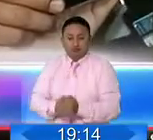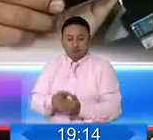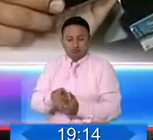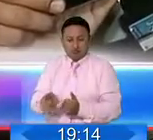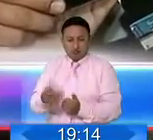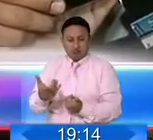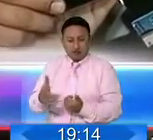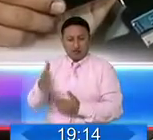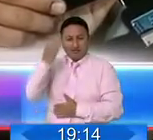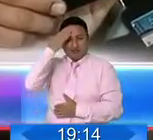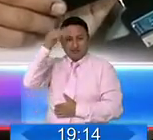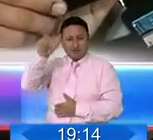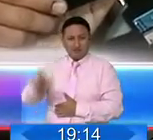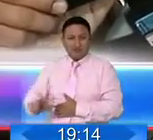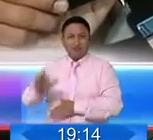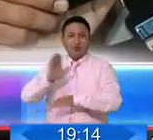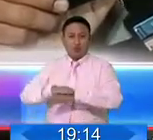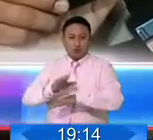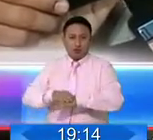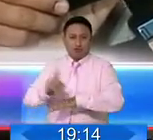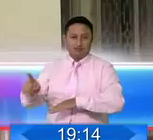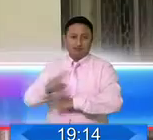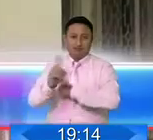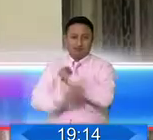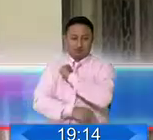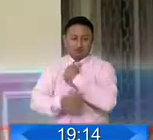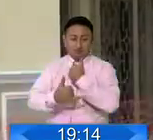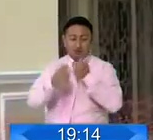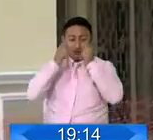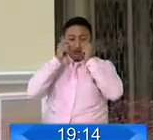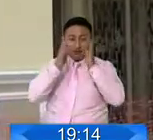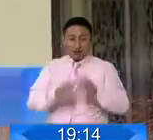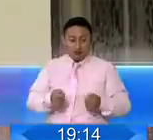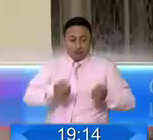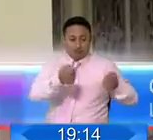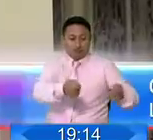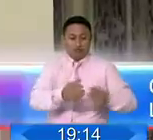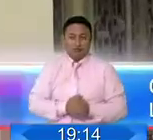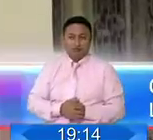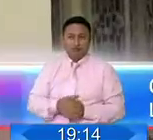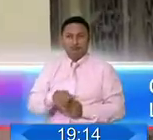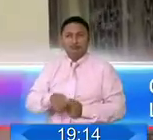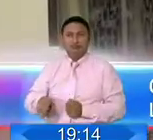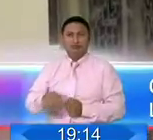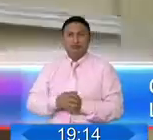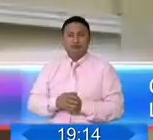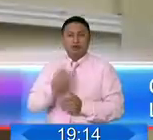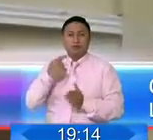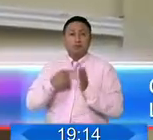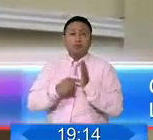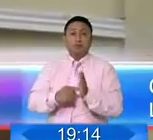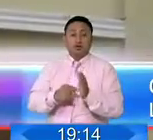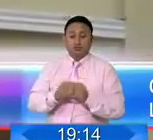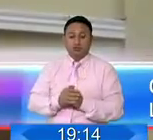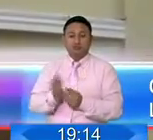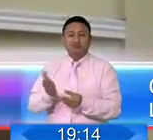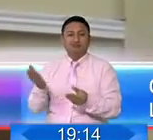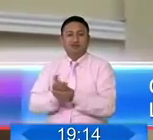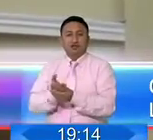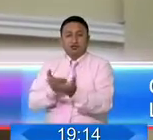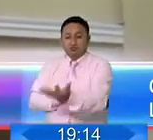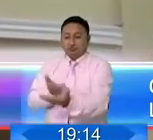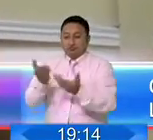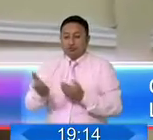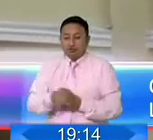de responsabilidad penal que ha sido enviado a la Fiscalía. El estudio revelaría ciertos hallazgos, entre ellos actas de entrega-recepción